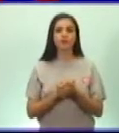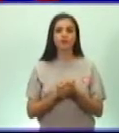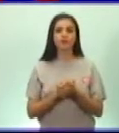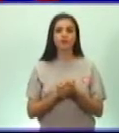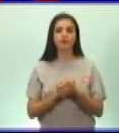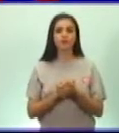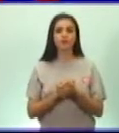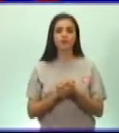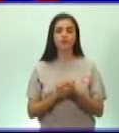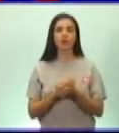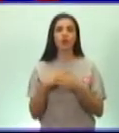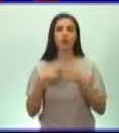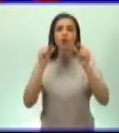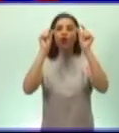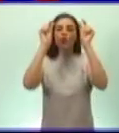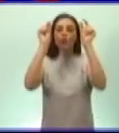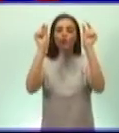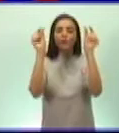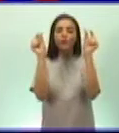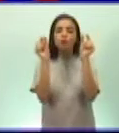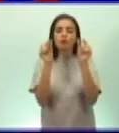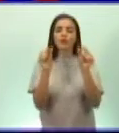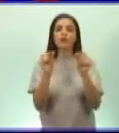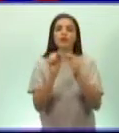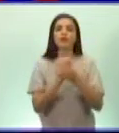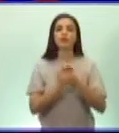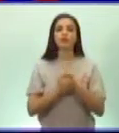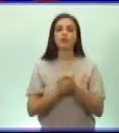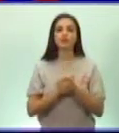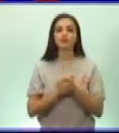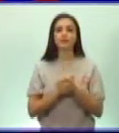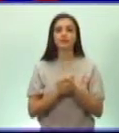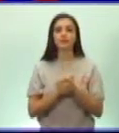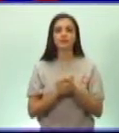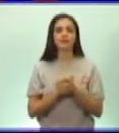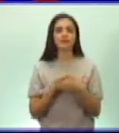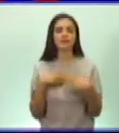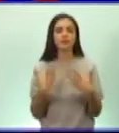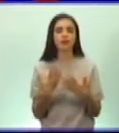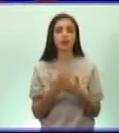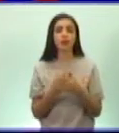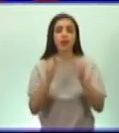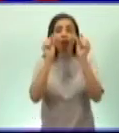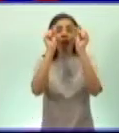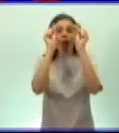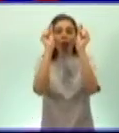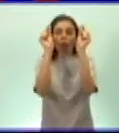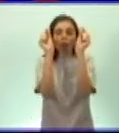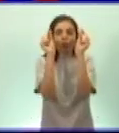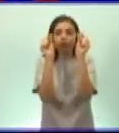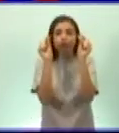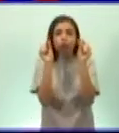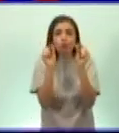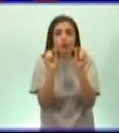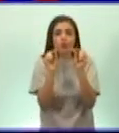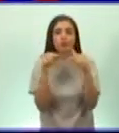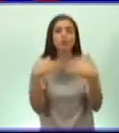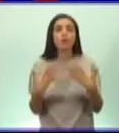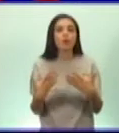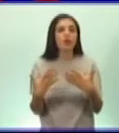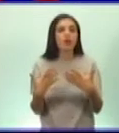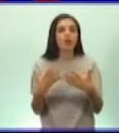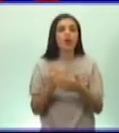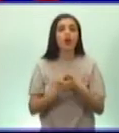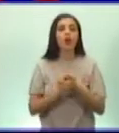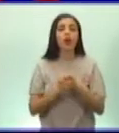los uréteres. Los uréteres son estos pequeños conductos que van